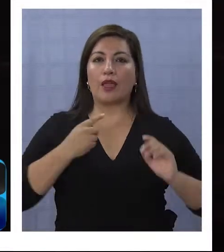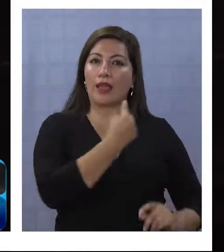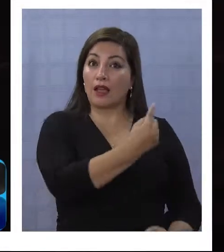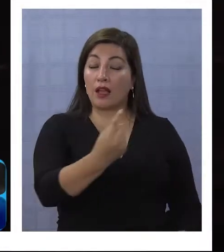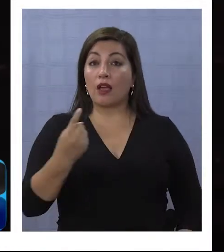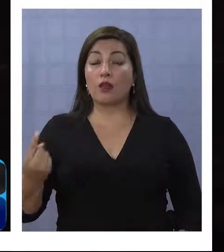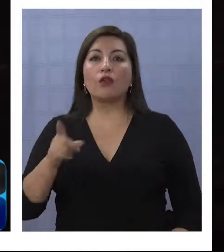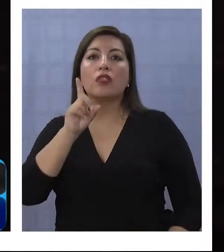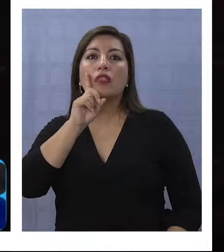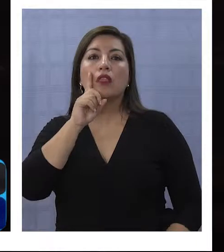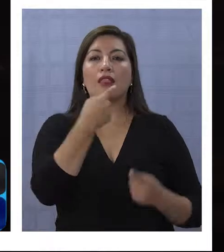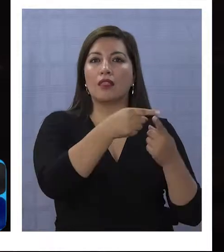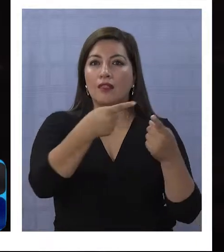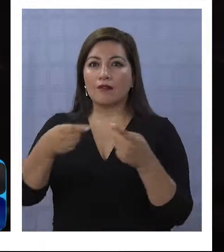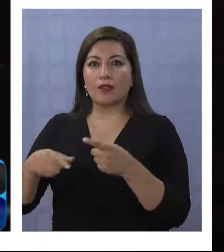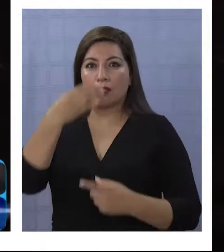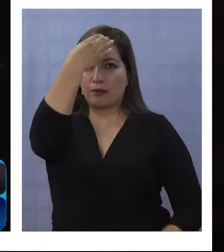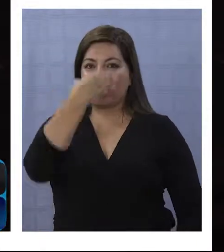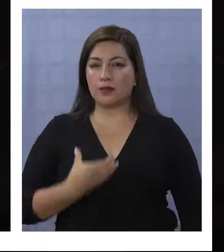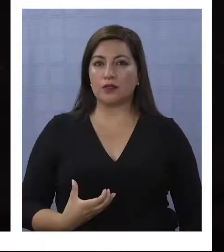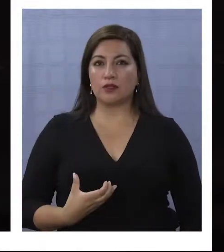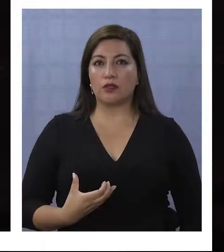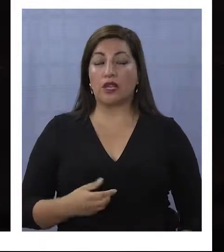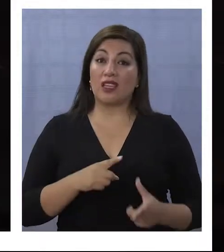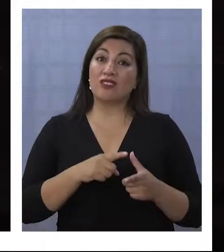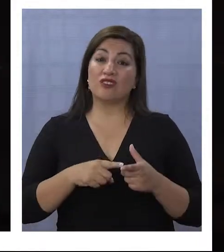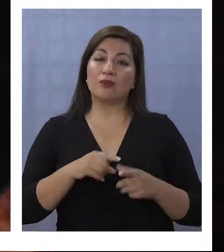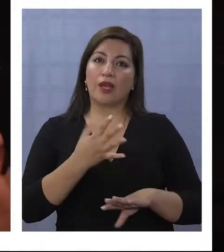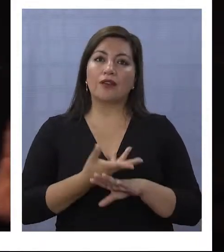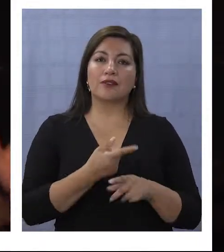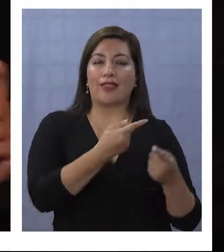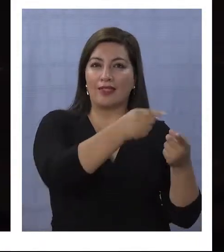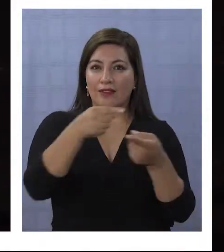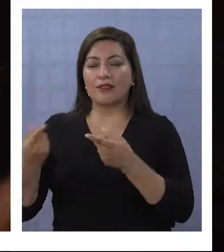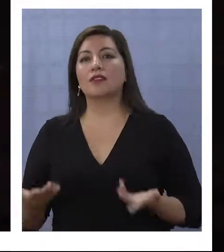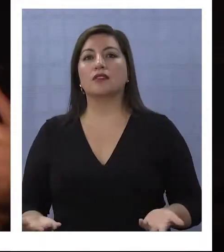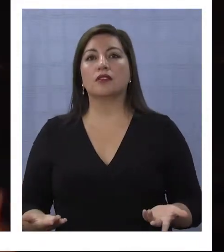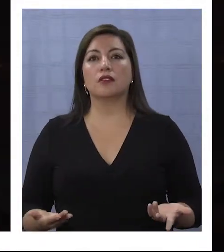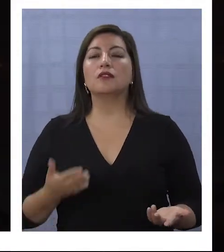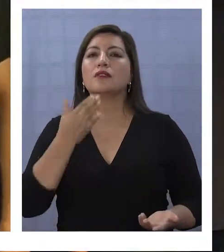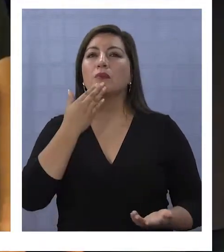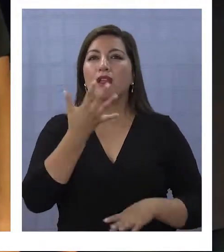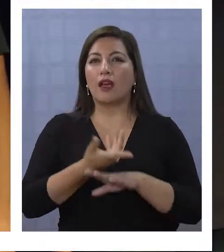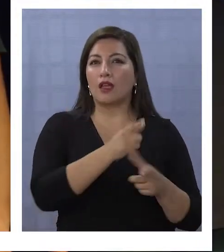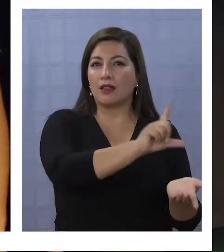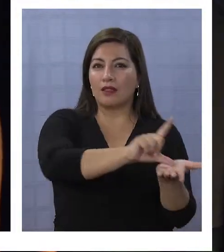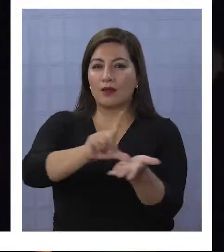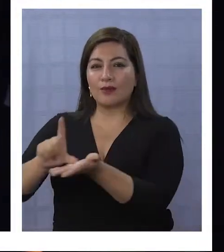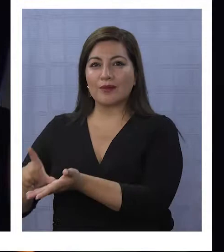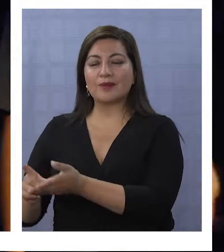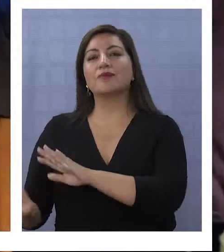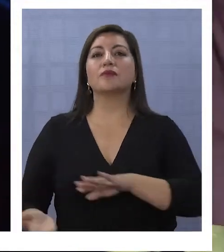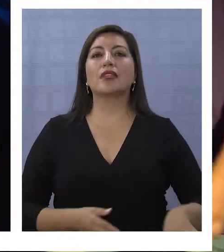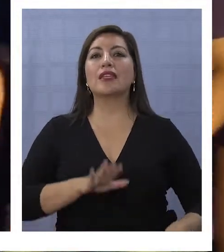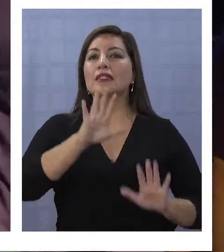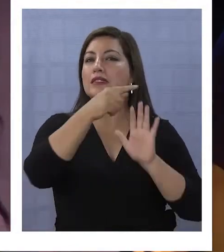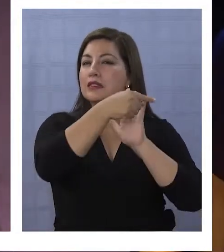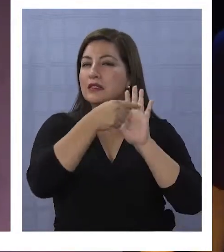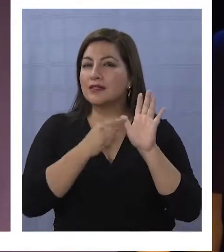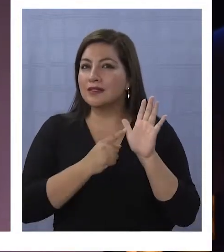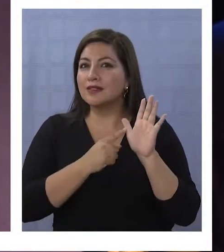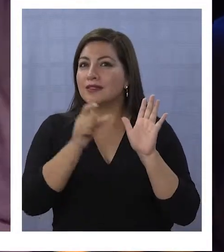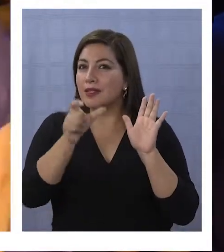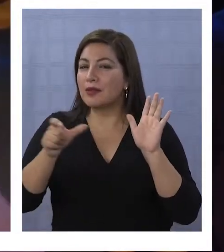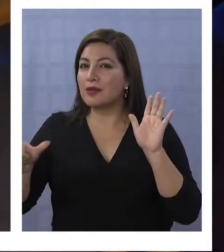uno hace muchos personajes, entonces si no los diferenciamos... Y también hacemos muchos lugares. Cinco actores que llenan